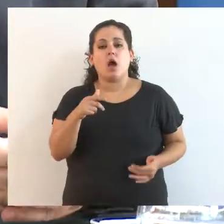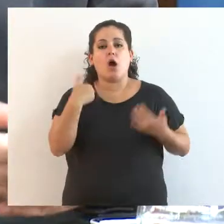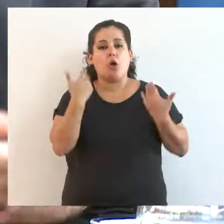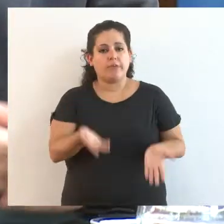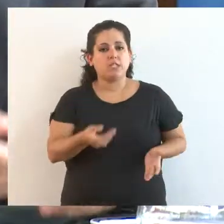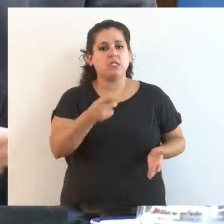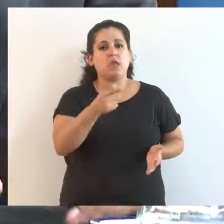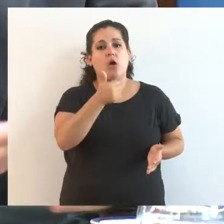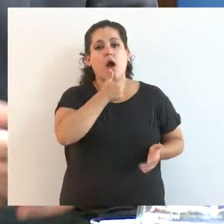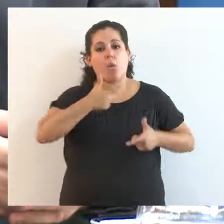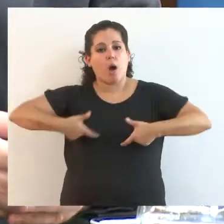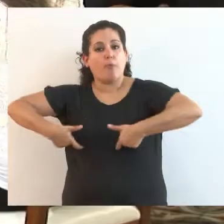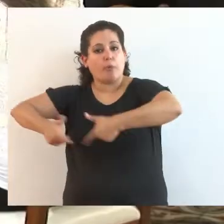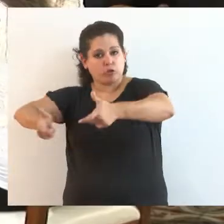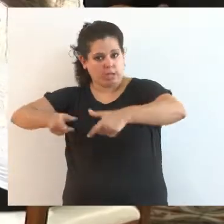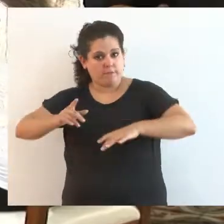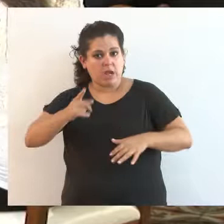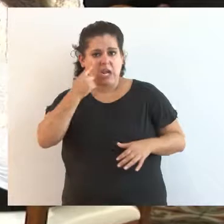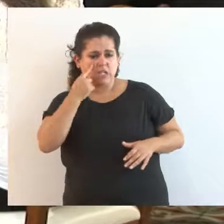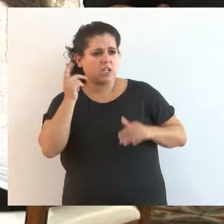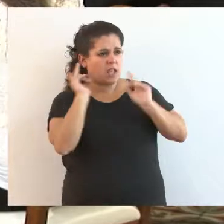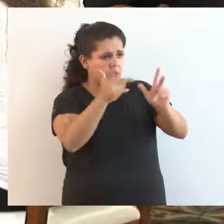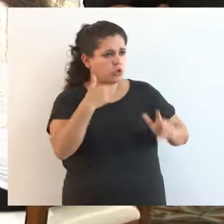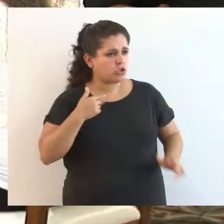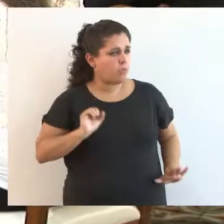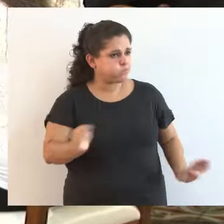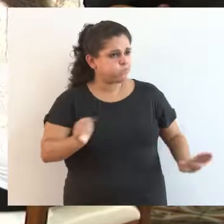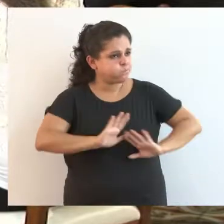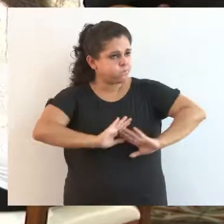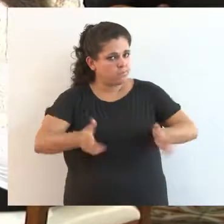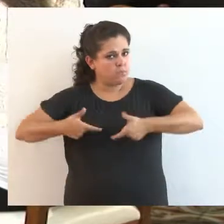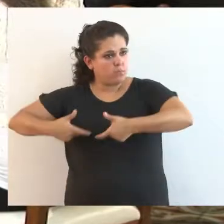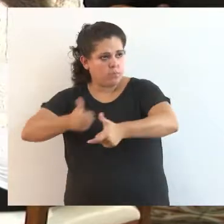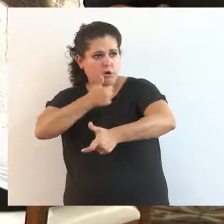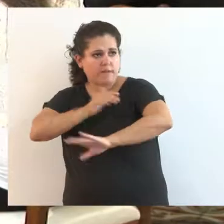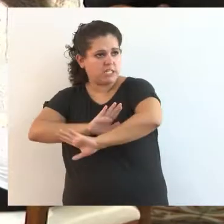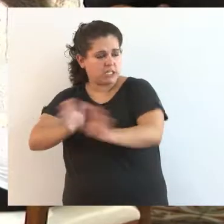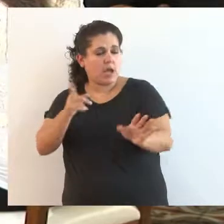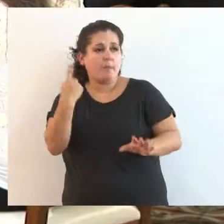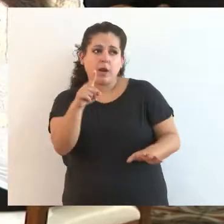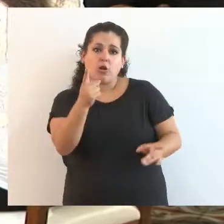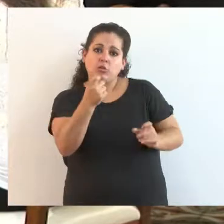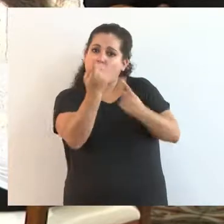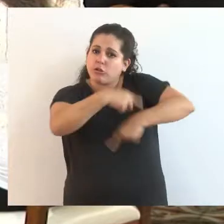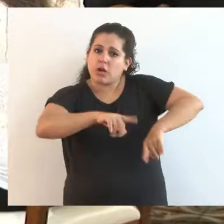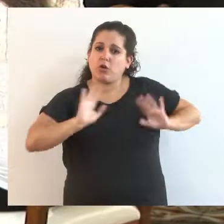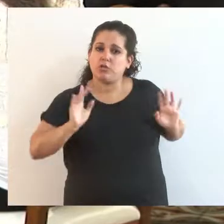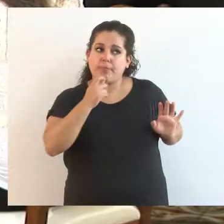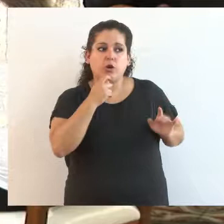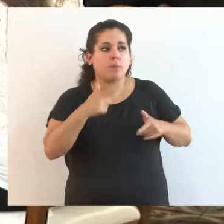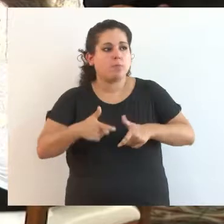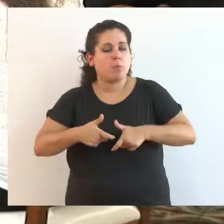en Catriel, habían ido a ofrecer obras de agua potable. El intendente les dice, yo ya hice el agua potable, ahora necesito otras cosas. Por